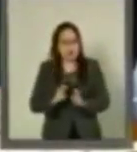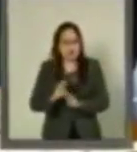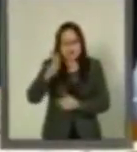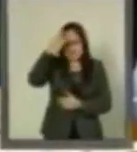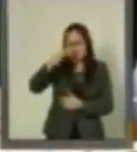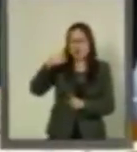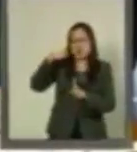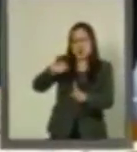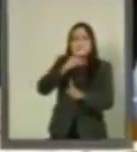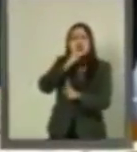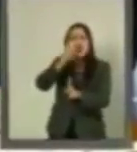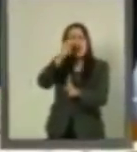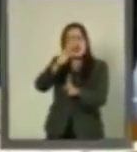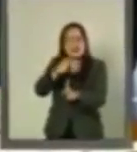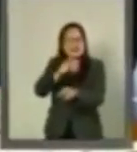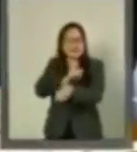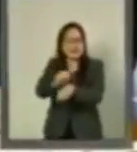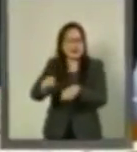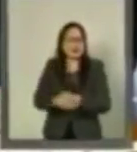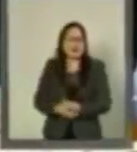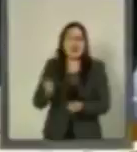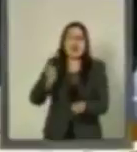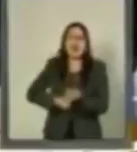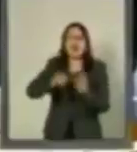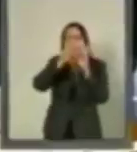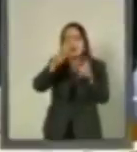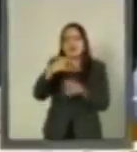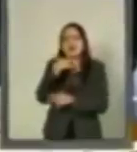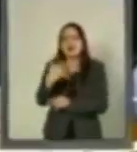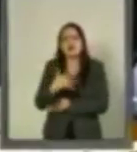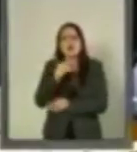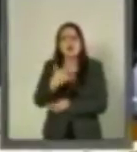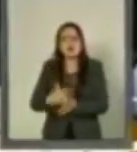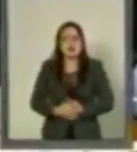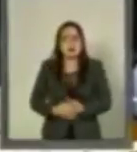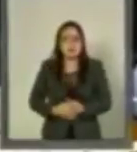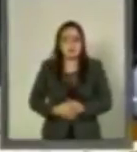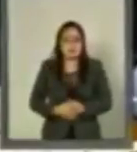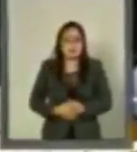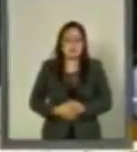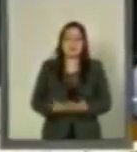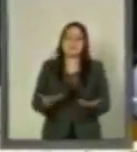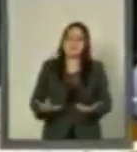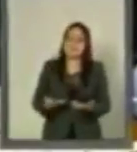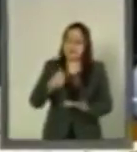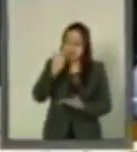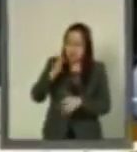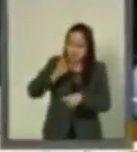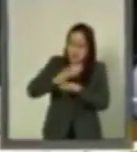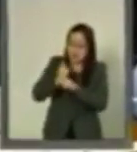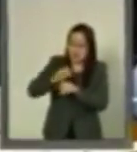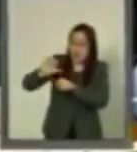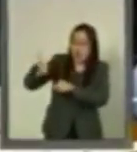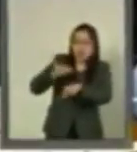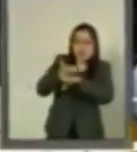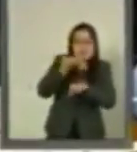la palabra es muy simple, se le llama corrupción. No le voy a dar más datos de otros estados, porque los únicos que pudimos conseguir